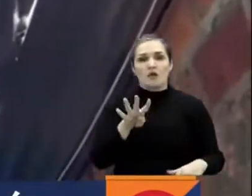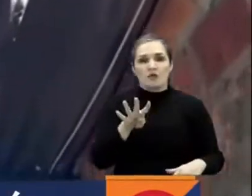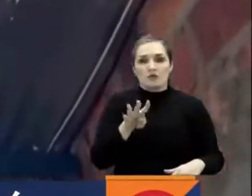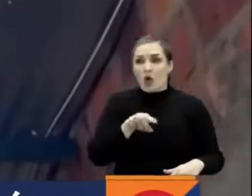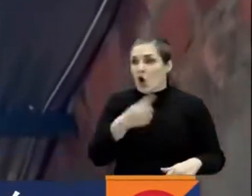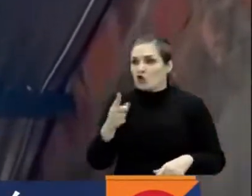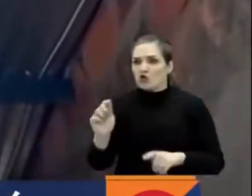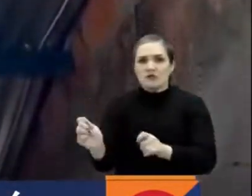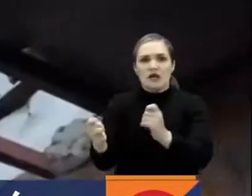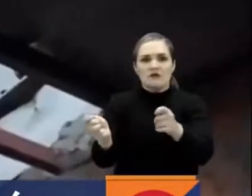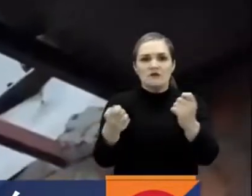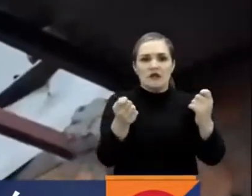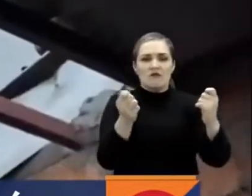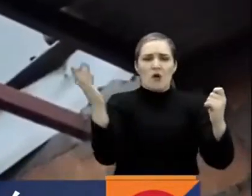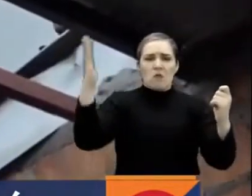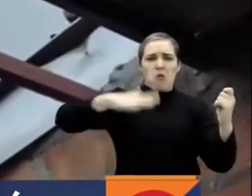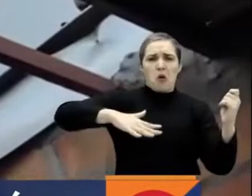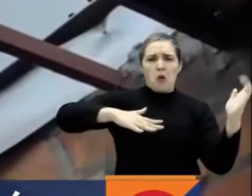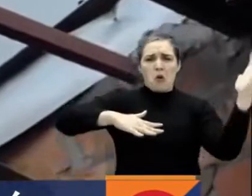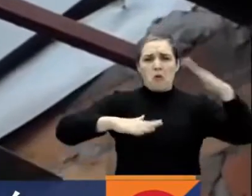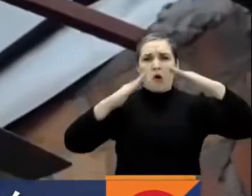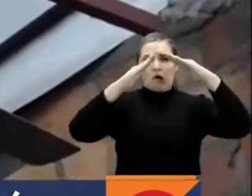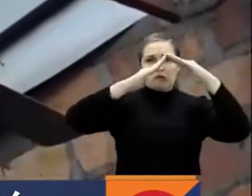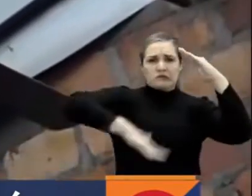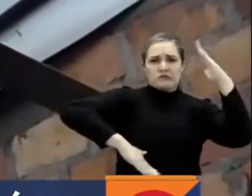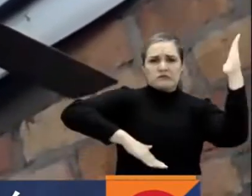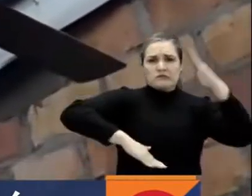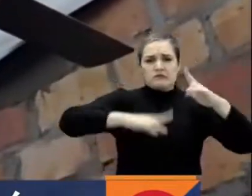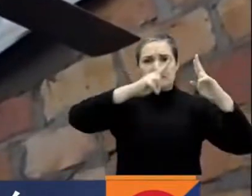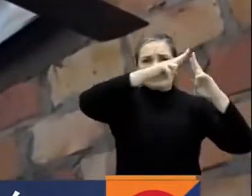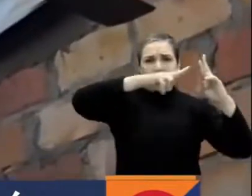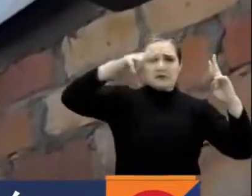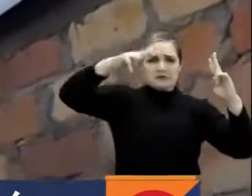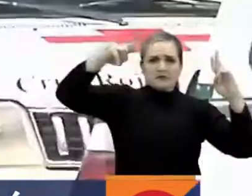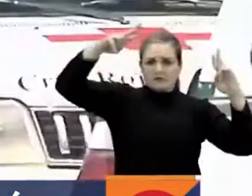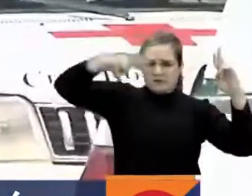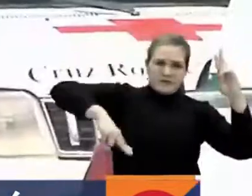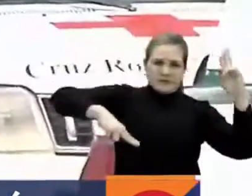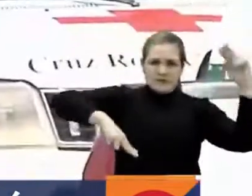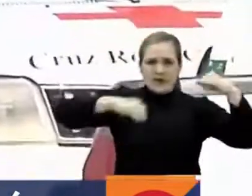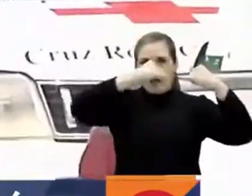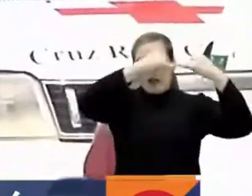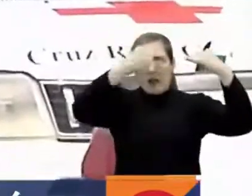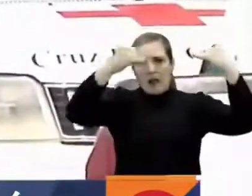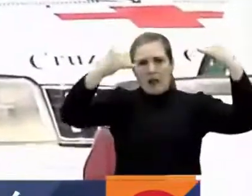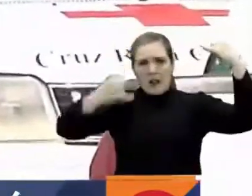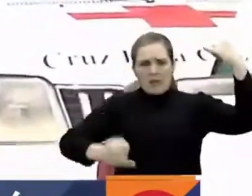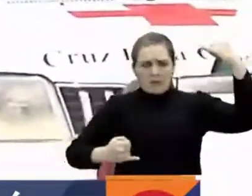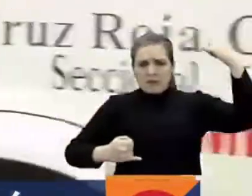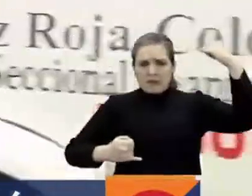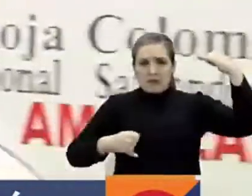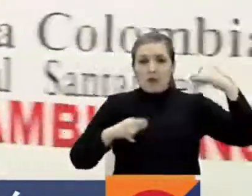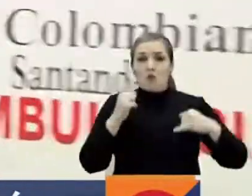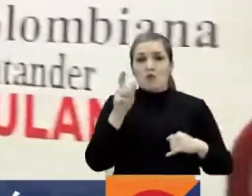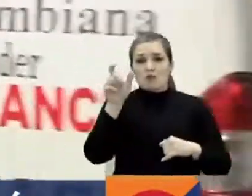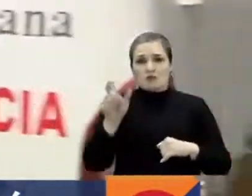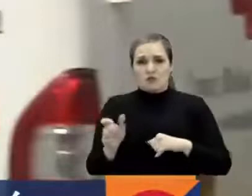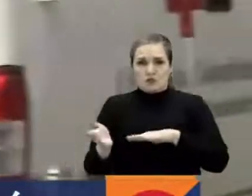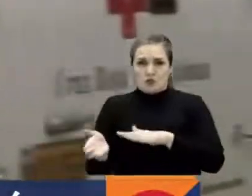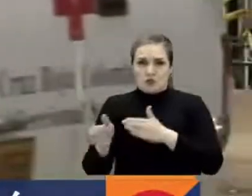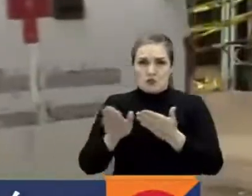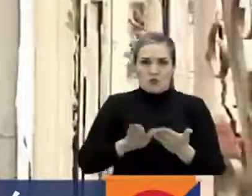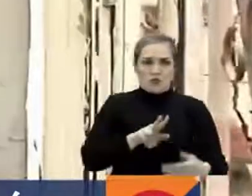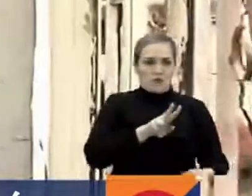varias paredes en el suelo y decenas de cables eléctricos colgando. El reporte, un muerto y